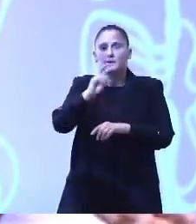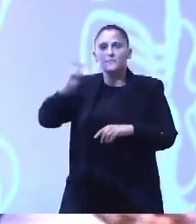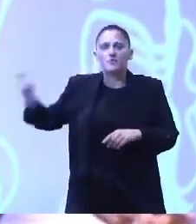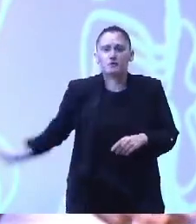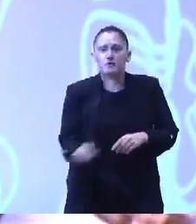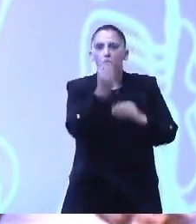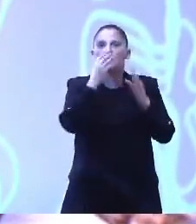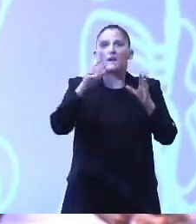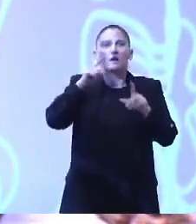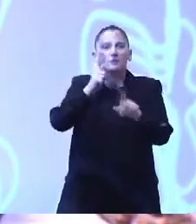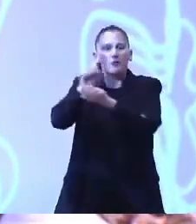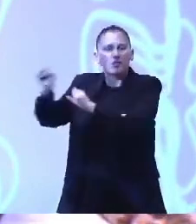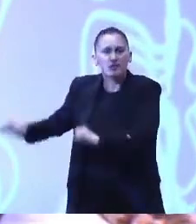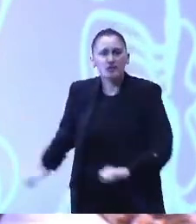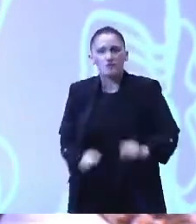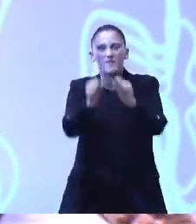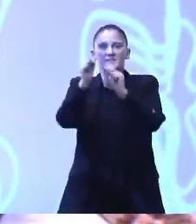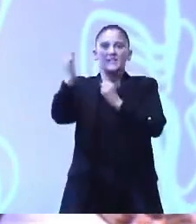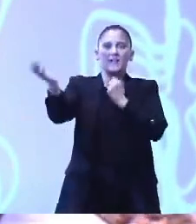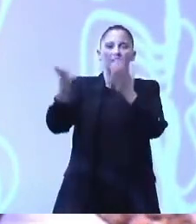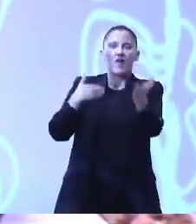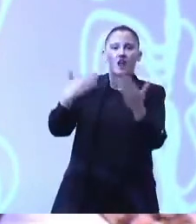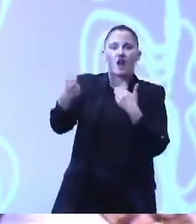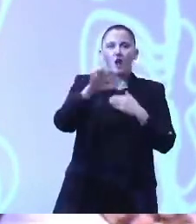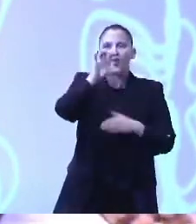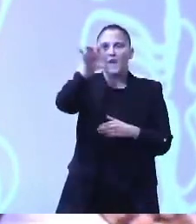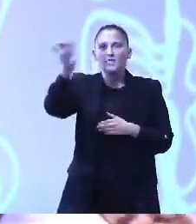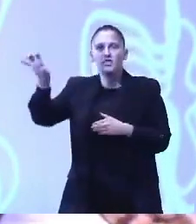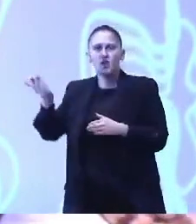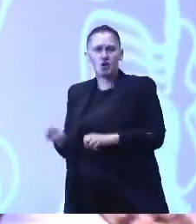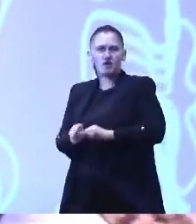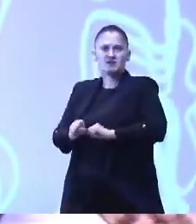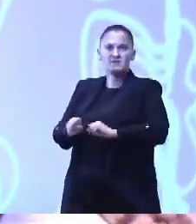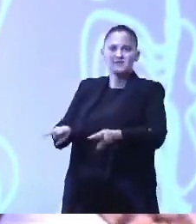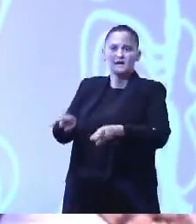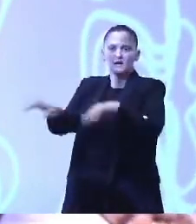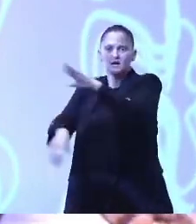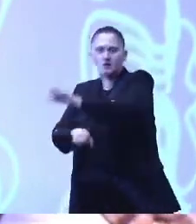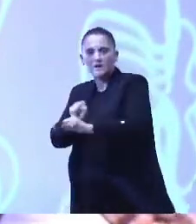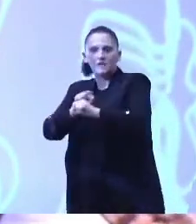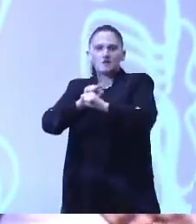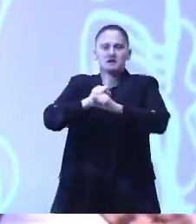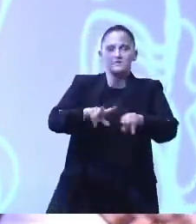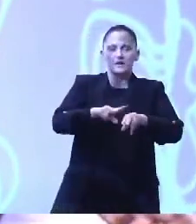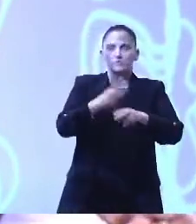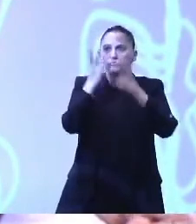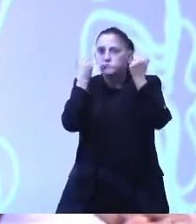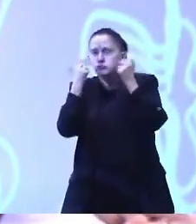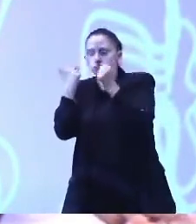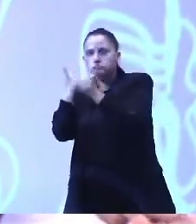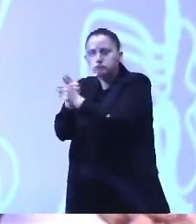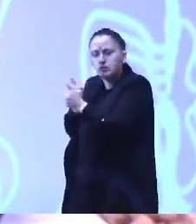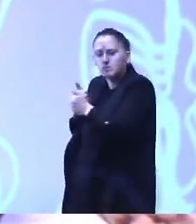decir, en la defensa del diálogo entre naciones, sin vasallajes, sin subordinados,